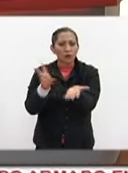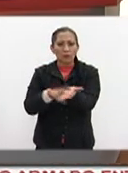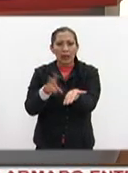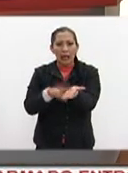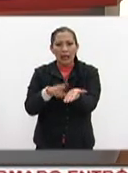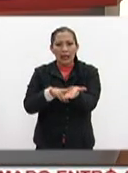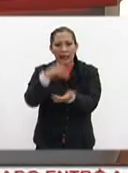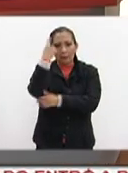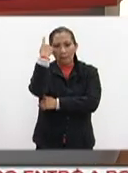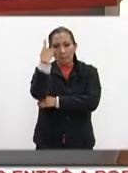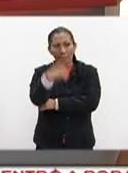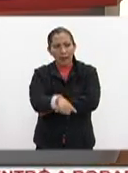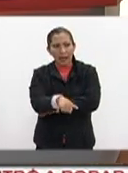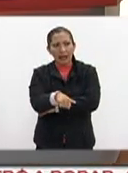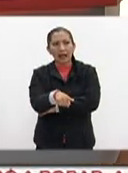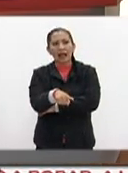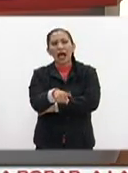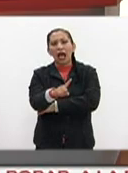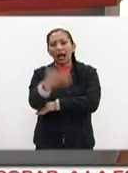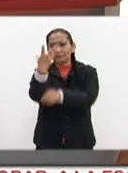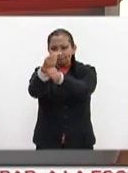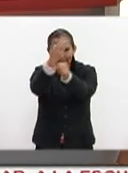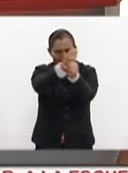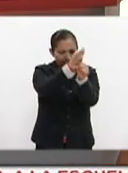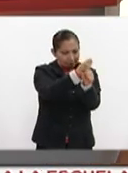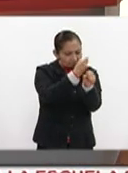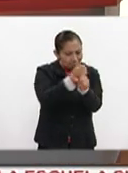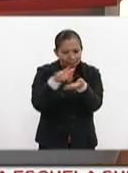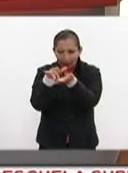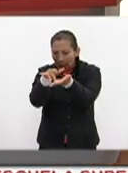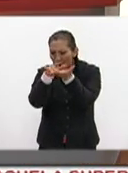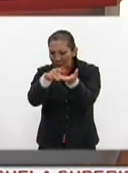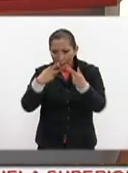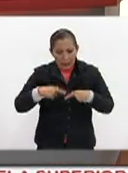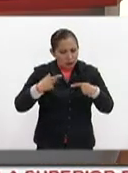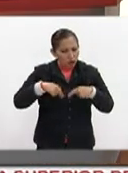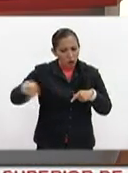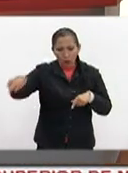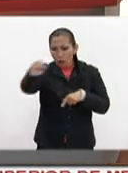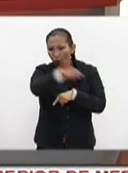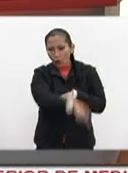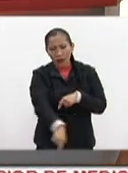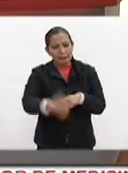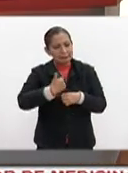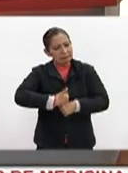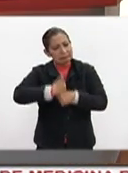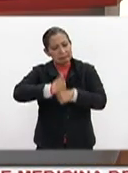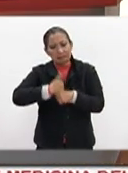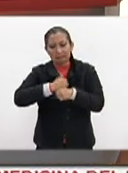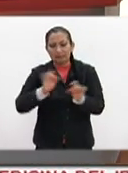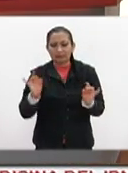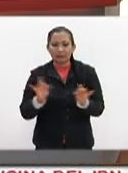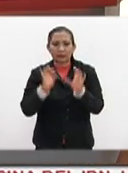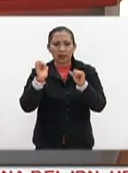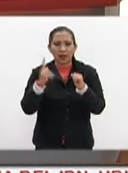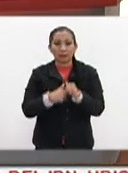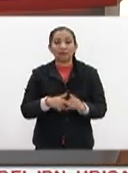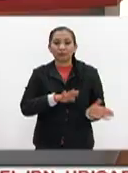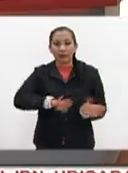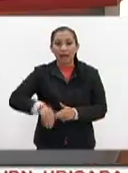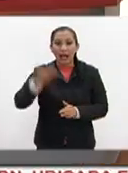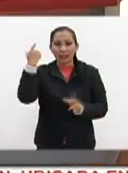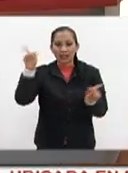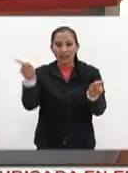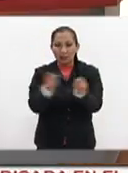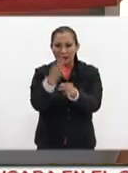mucho la pena para el reconstruir, para apoyar a la sociedad afectada. Apoyar sobre todo a las personas que resultaron afectadas. Pero antes vamos